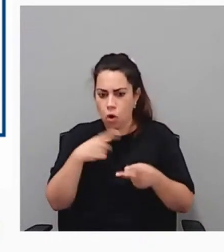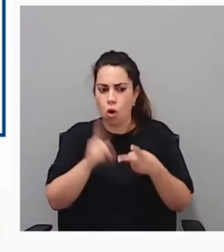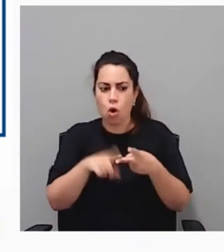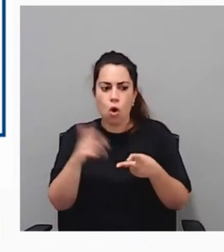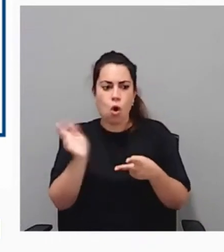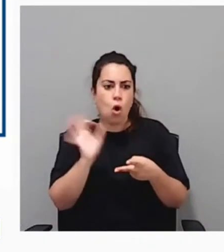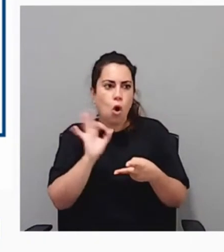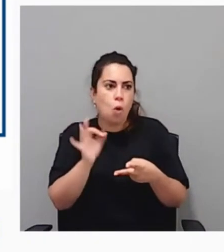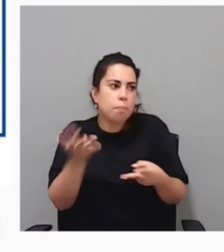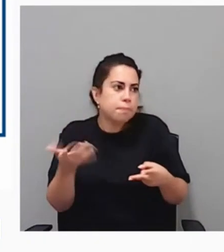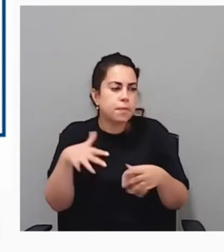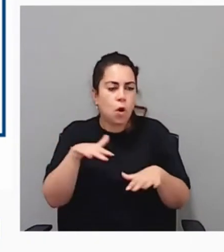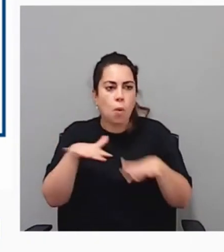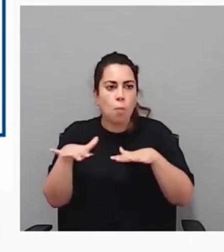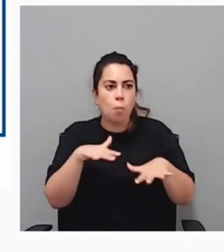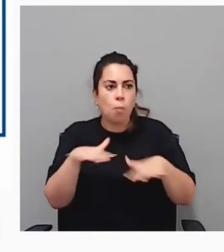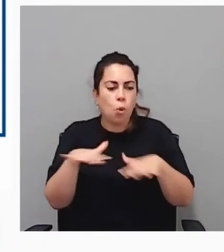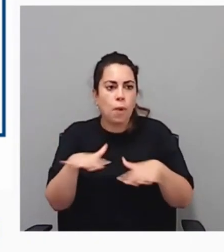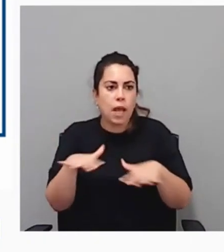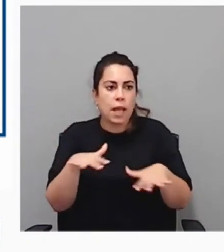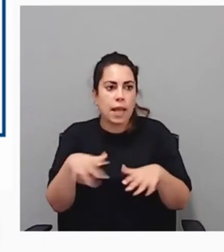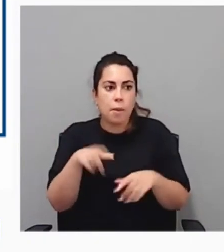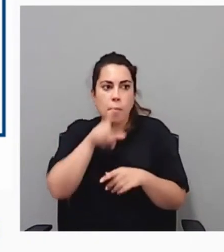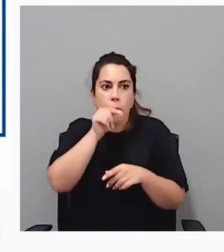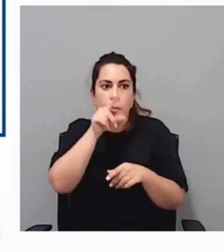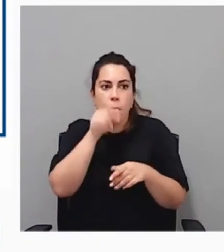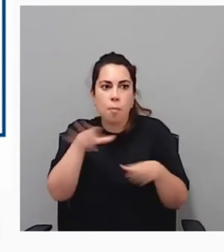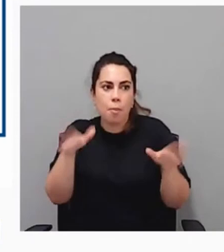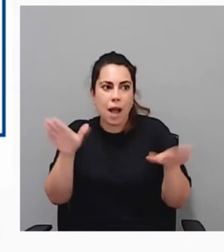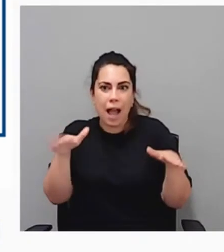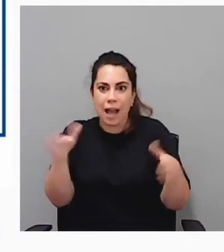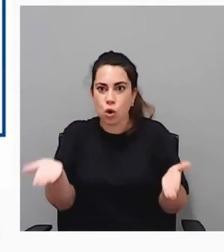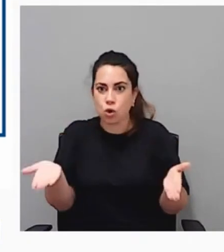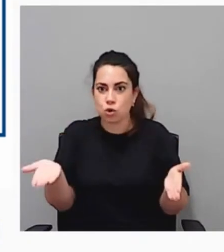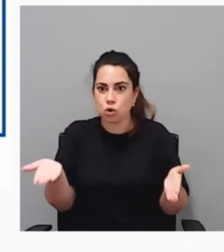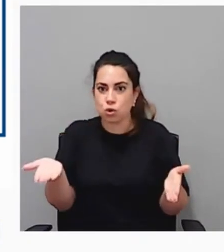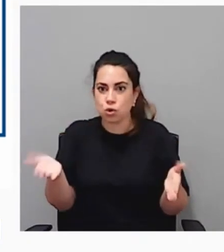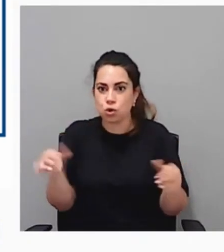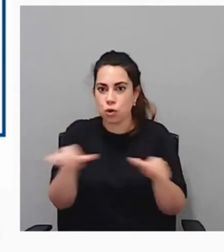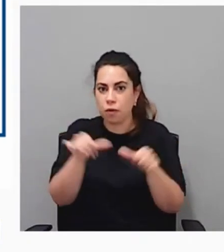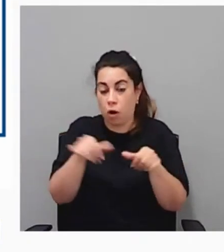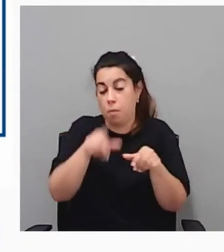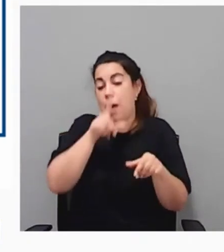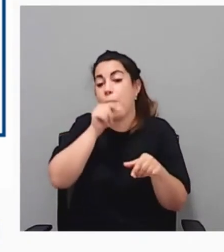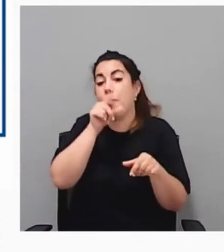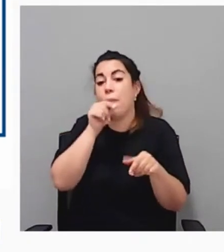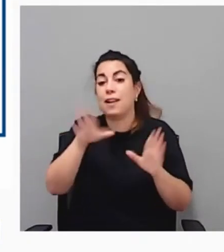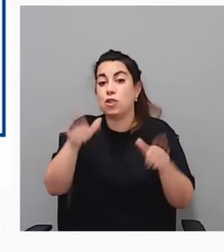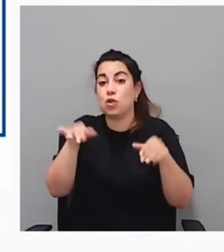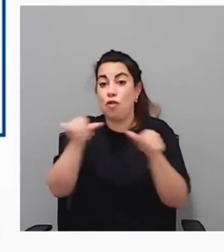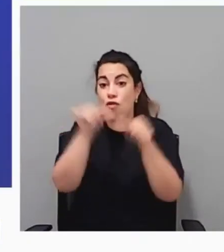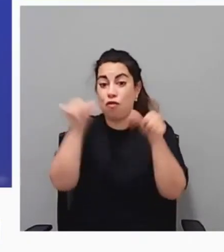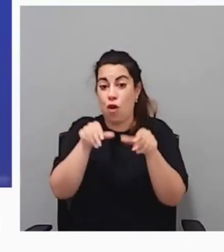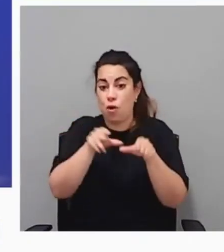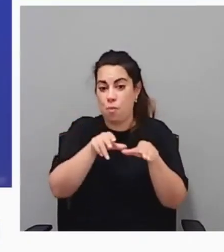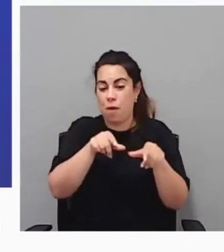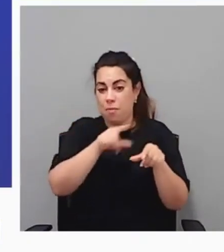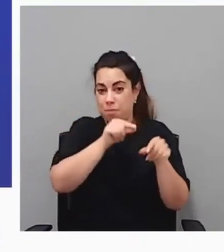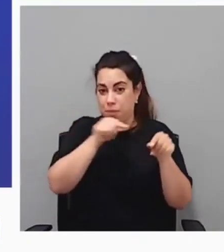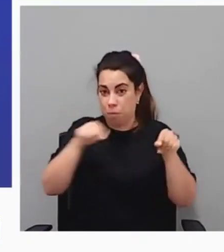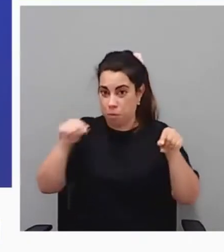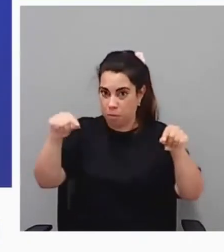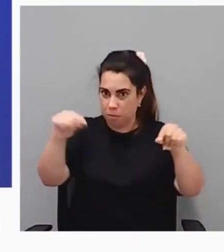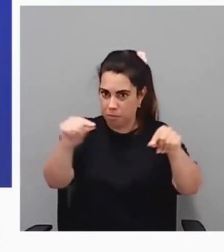de los pájaros cuando forman formaciones, es lo que nos